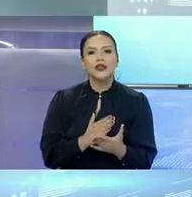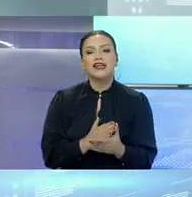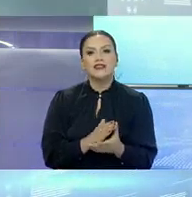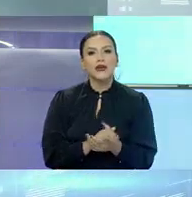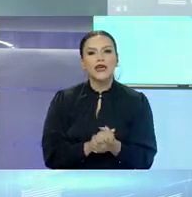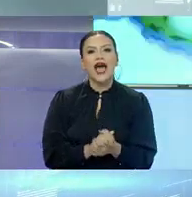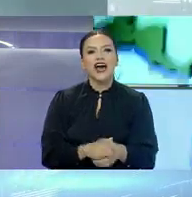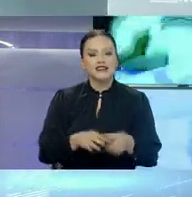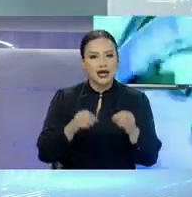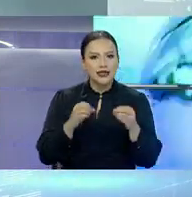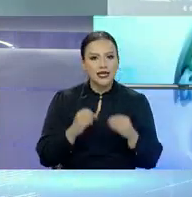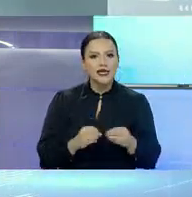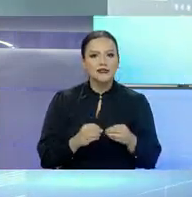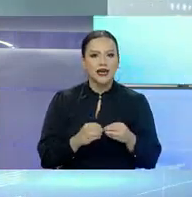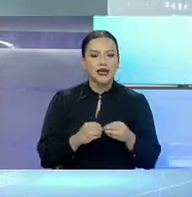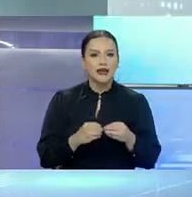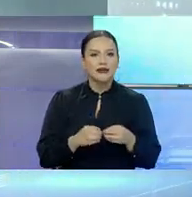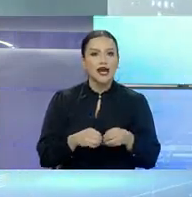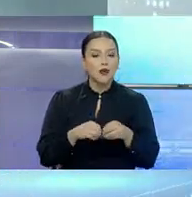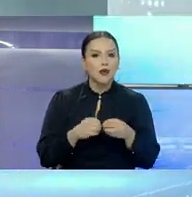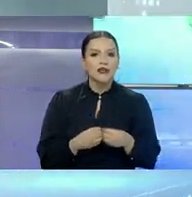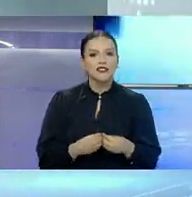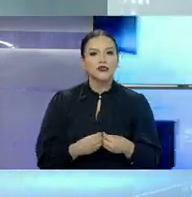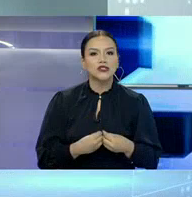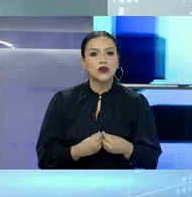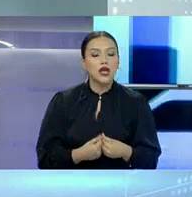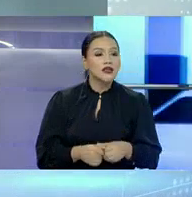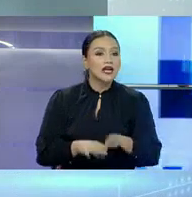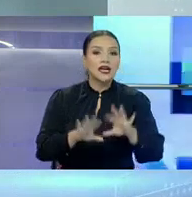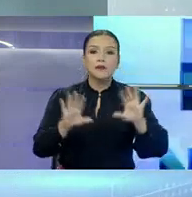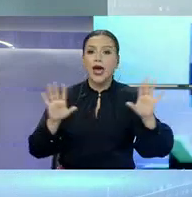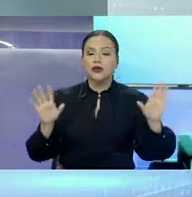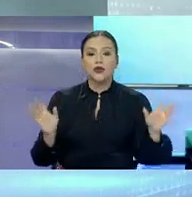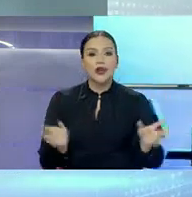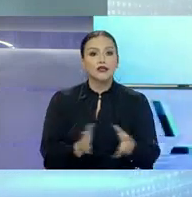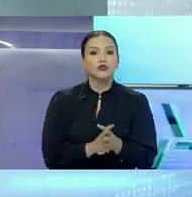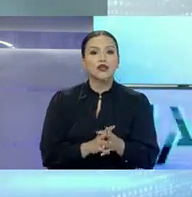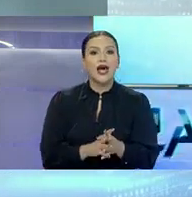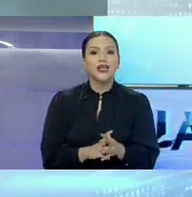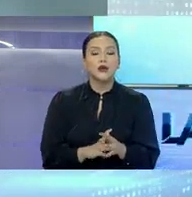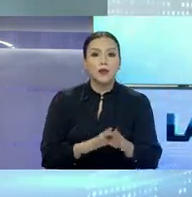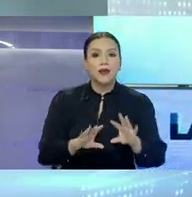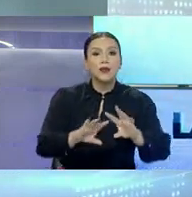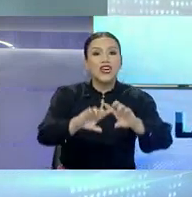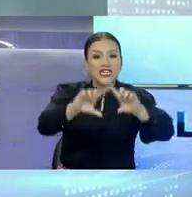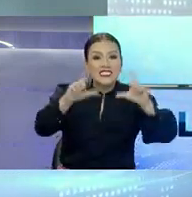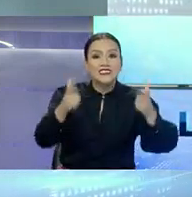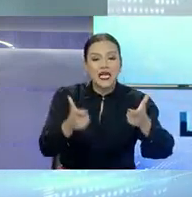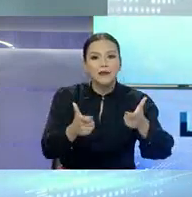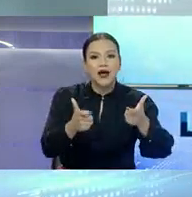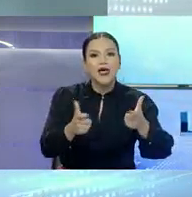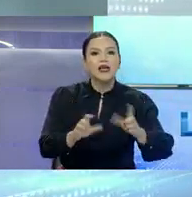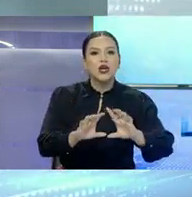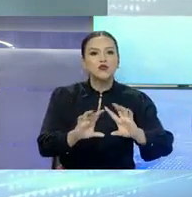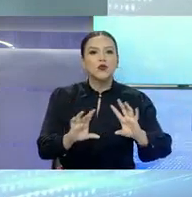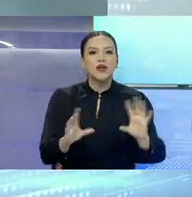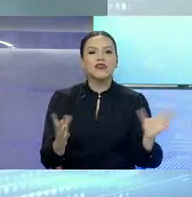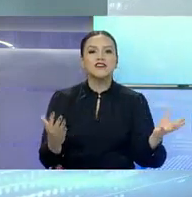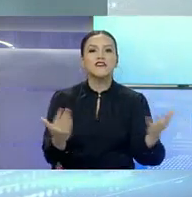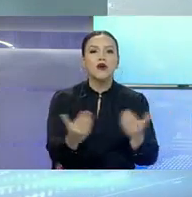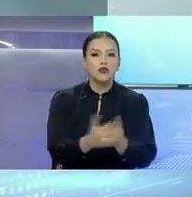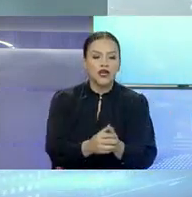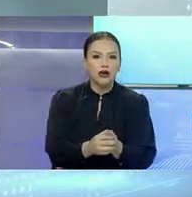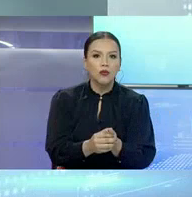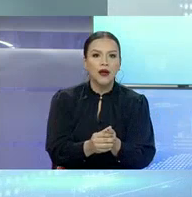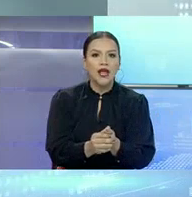un punto de quiebre donde digan, ¿sabes qué? Hasta aquí llegamos con esta situación, se han cambiado a todas las autoridades, pero esperemos que el sistema, que los problemas